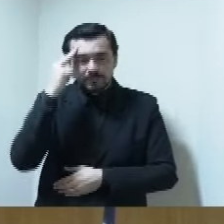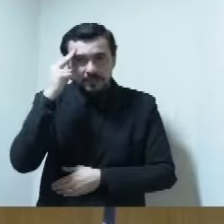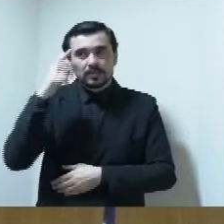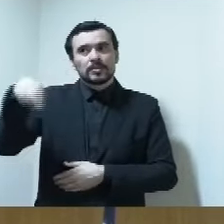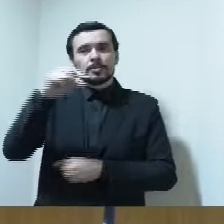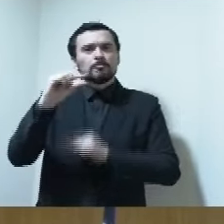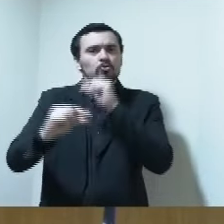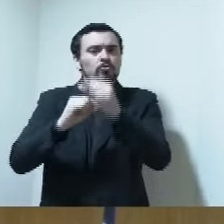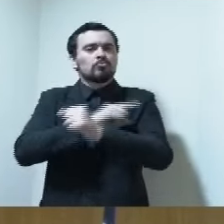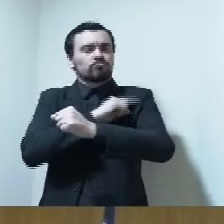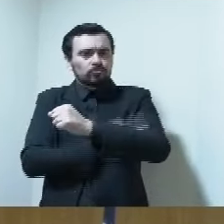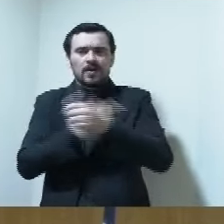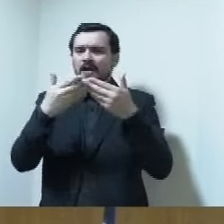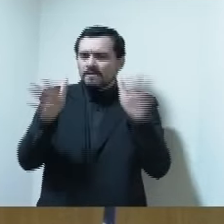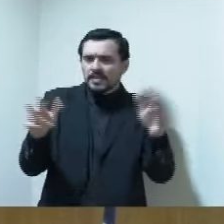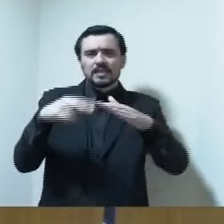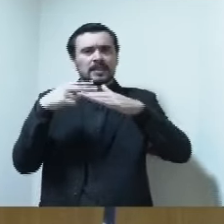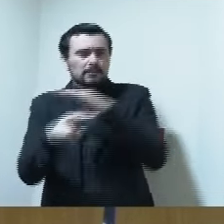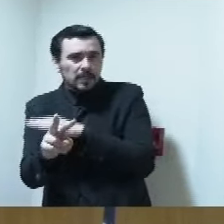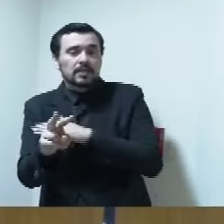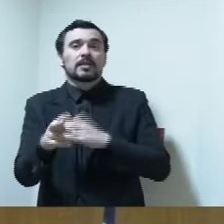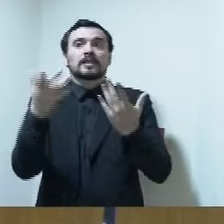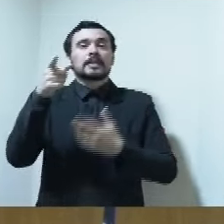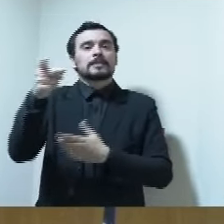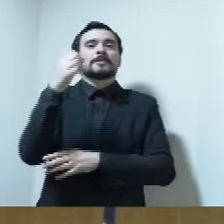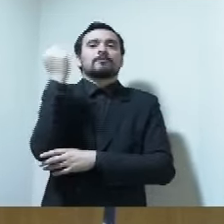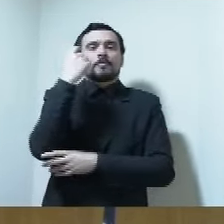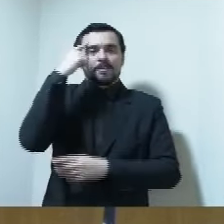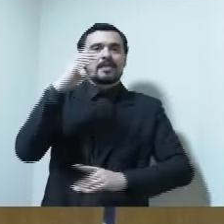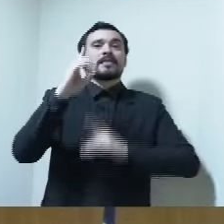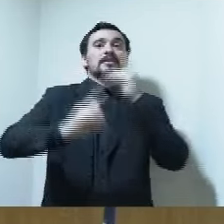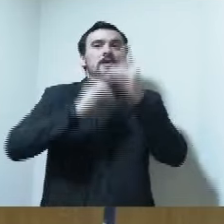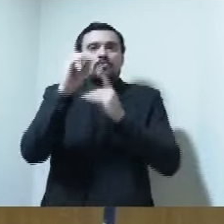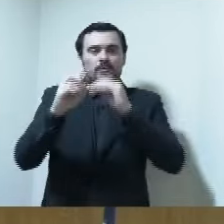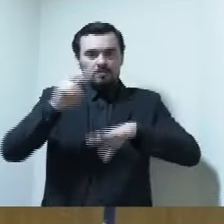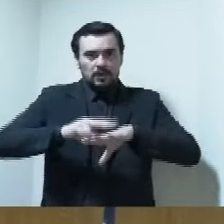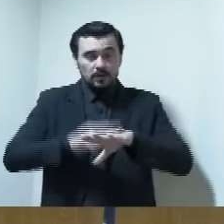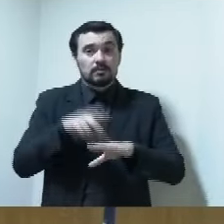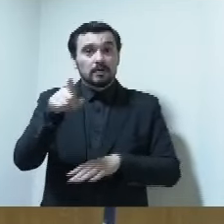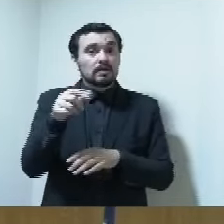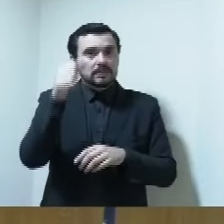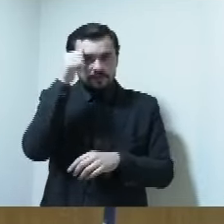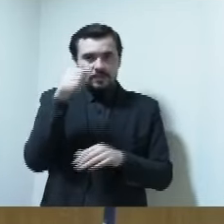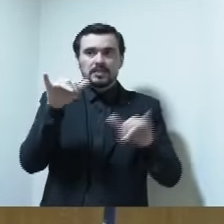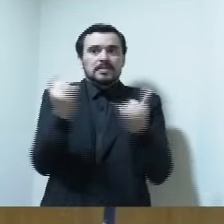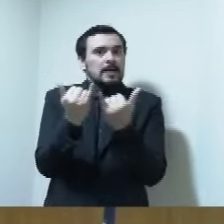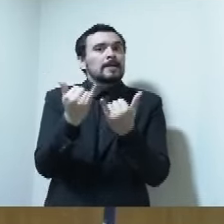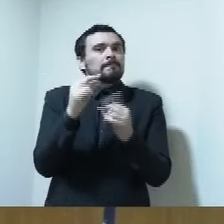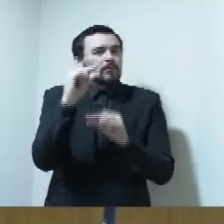fuertes, abiertas, transparentes, modernas, un factor tan importante para el desarrollo del país, quedaba como materia